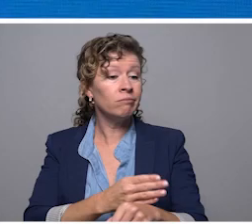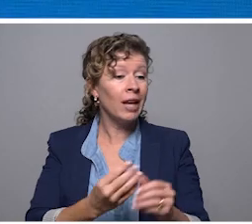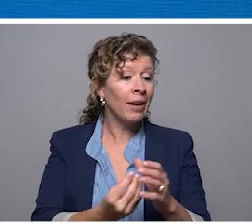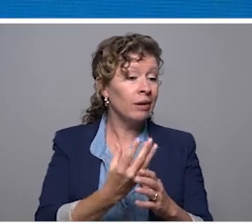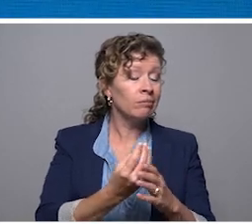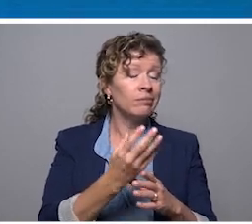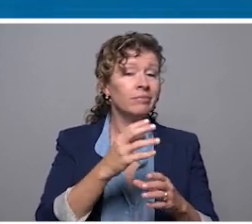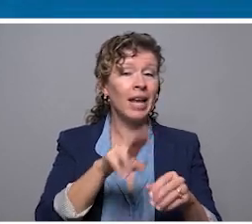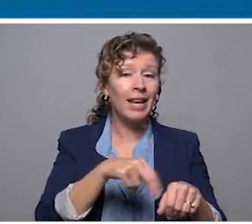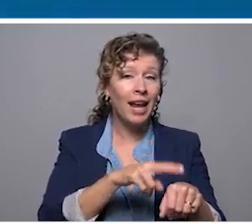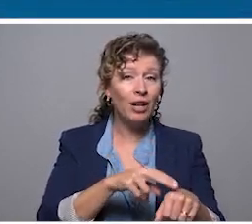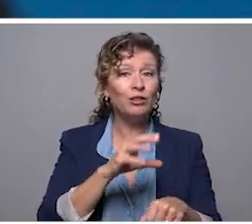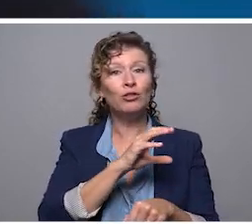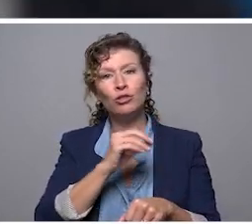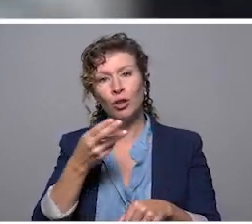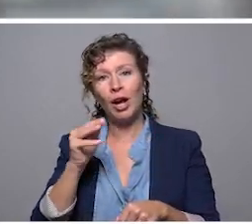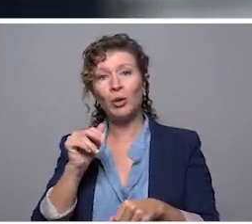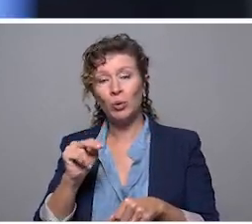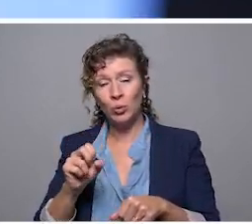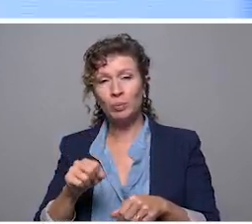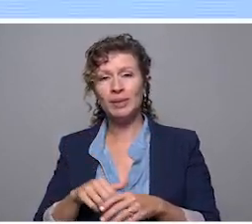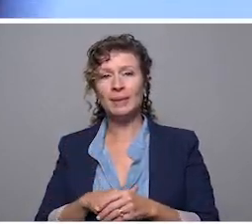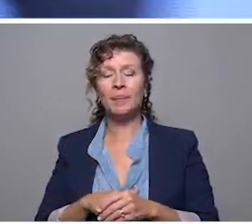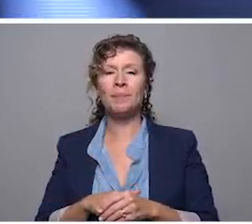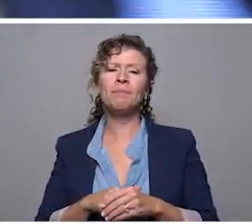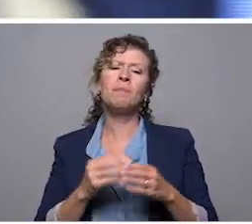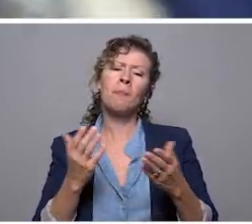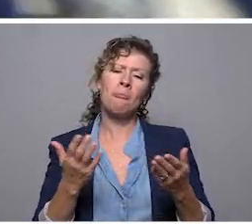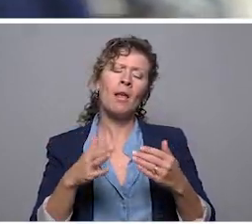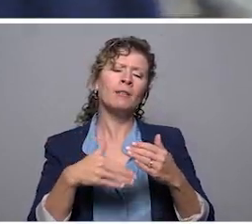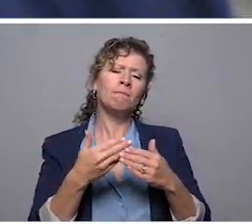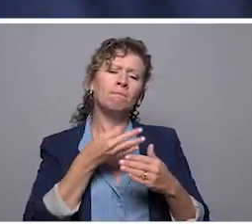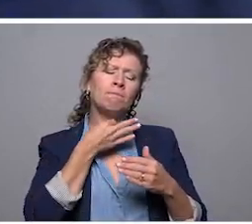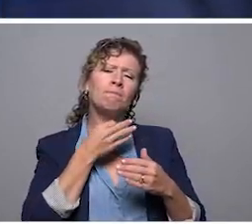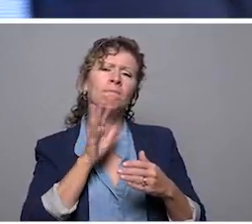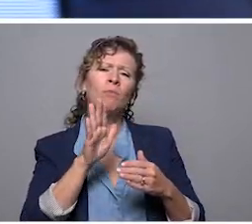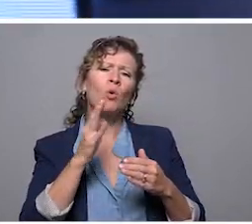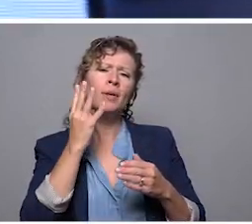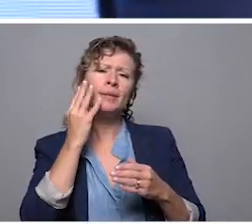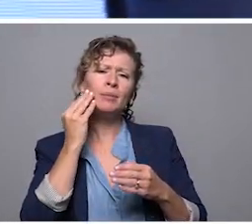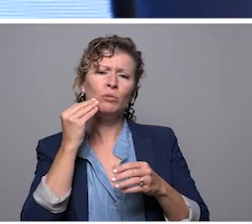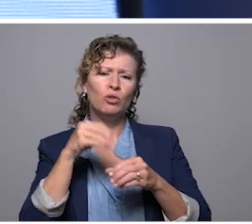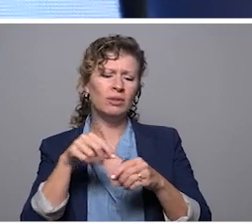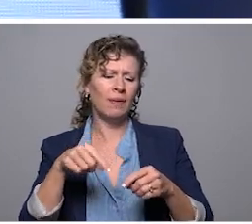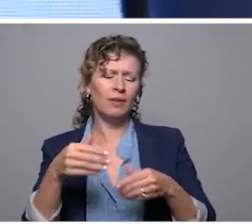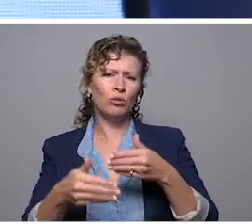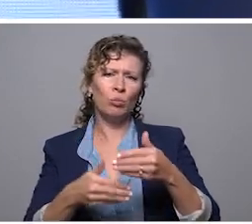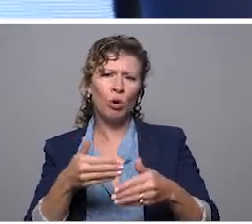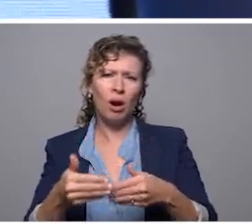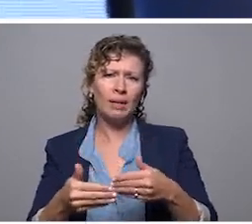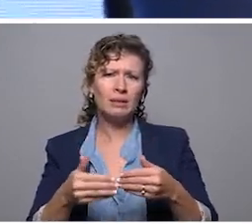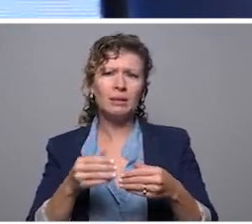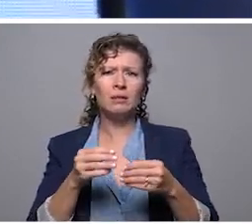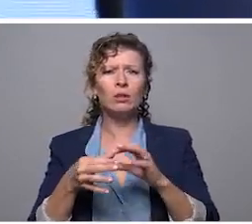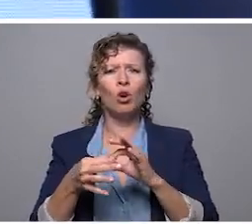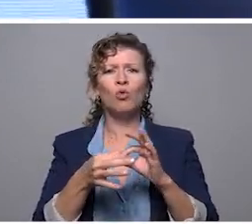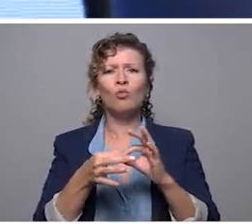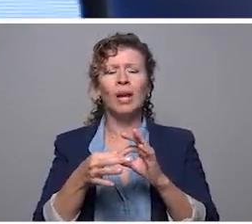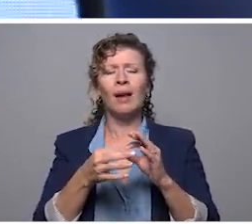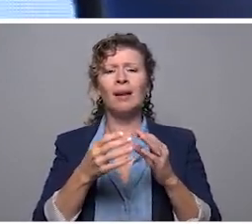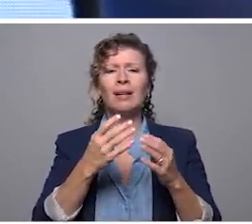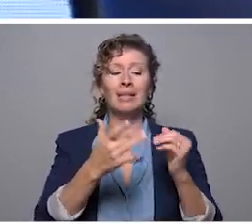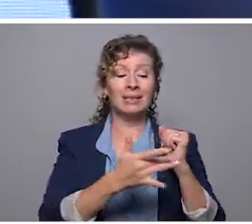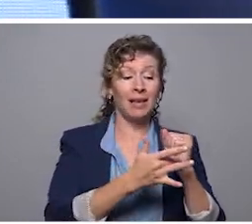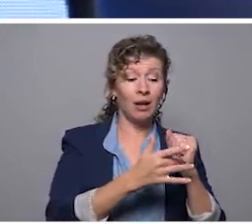eh amuc Cuál es tu experiencia haciendo ese proceso de vincular la tecnología a procesos locales que está mencionando Juan